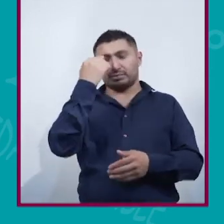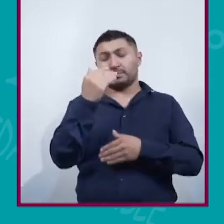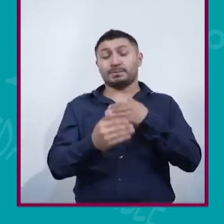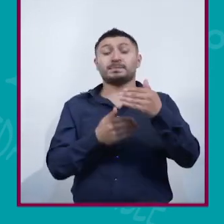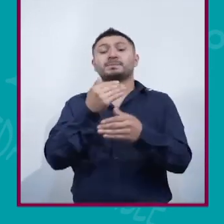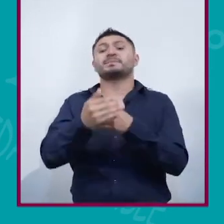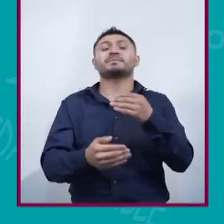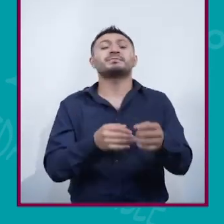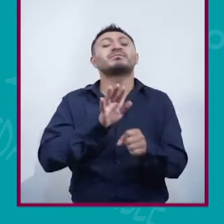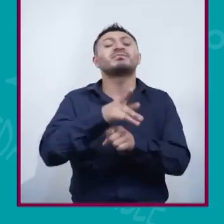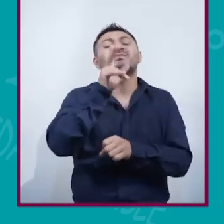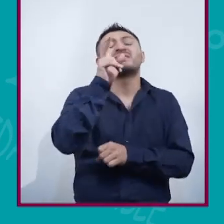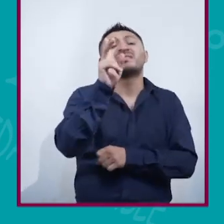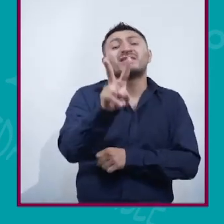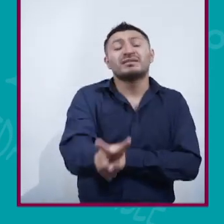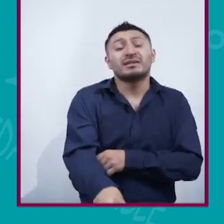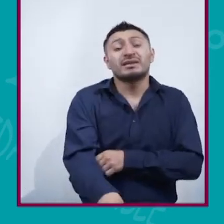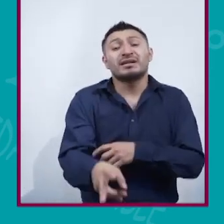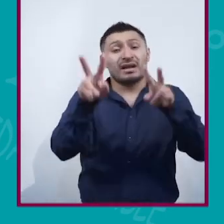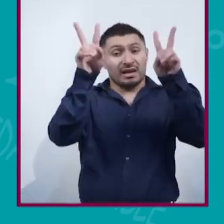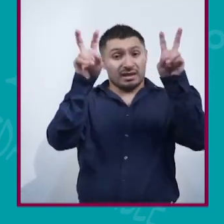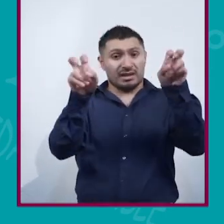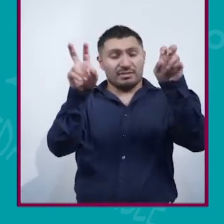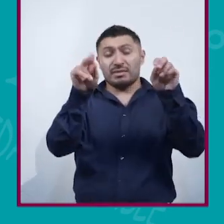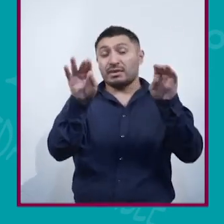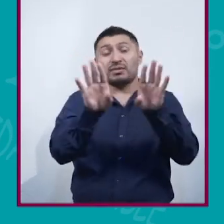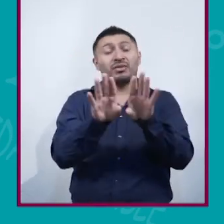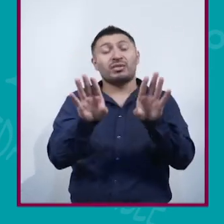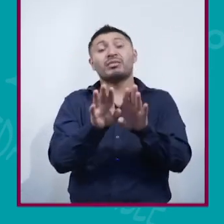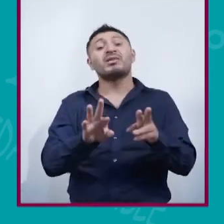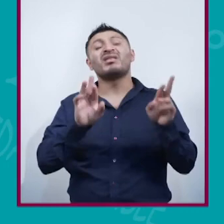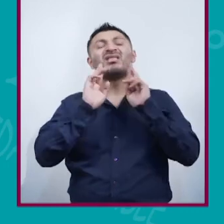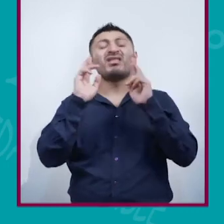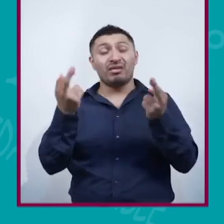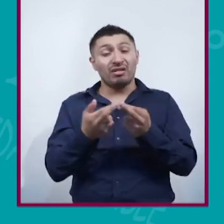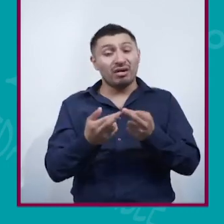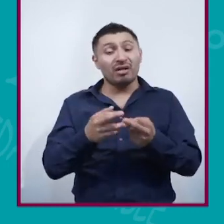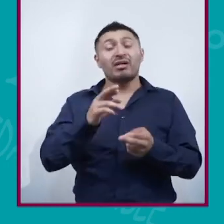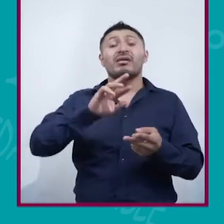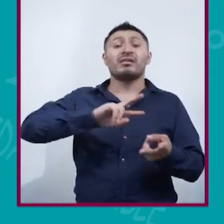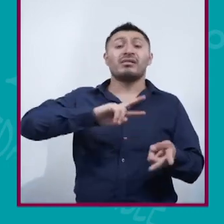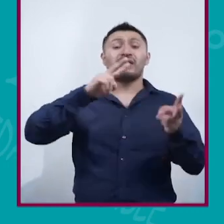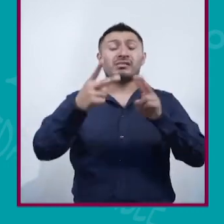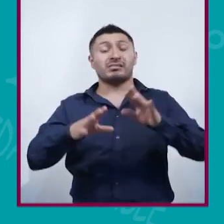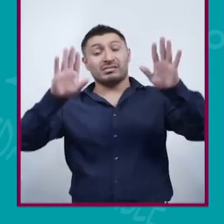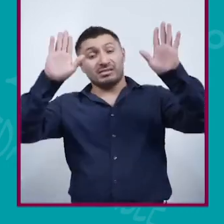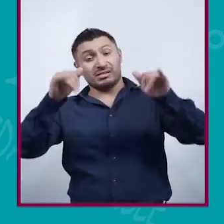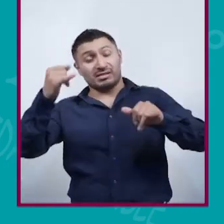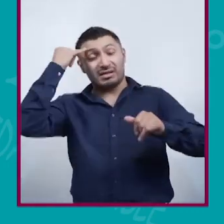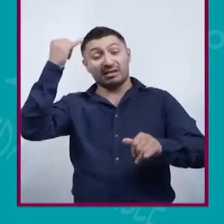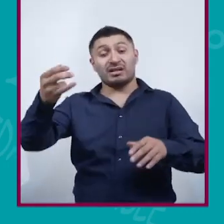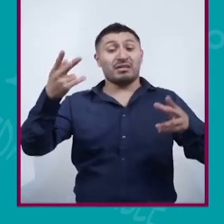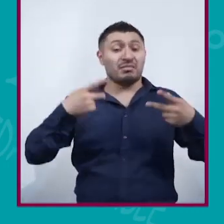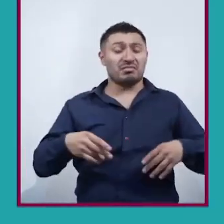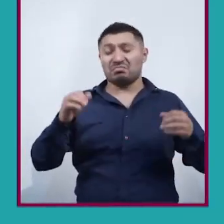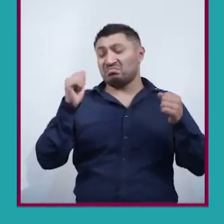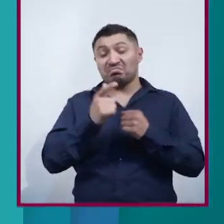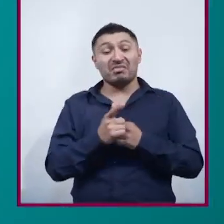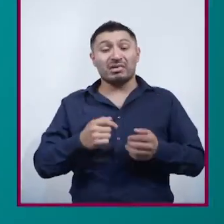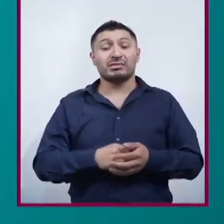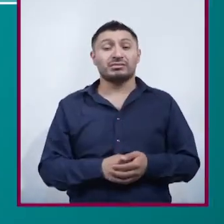que en realidad el tema de asunto no fue una reunión, sino fue una despedida de una idea o de un